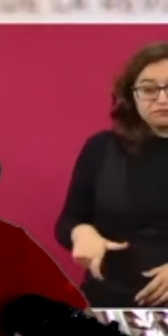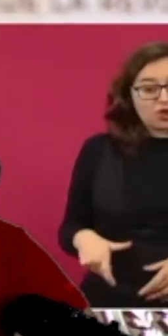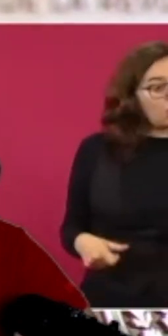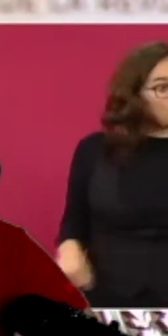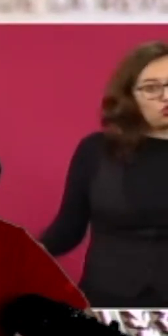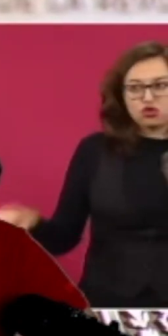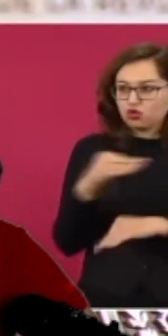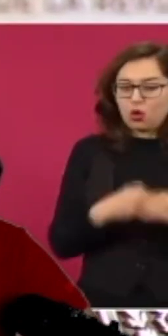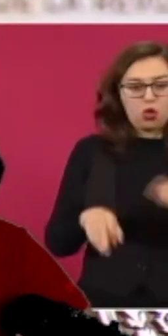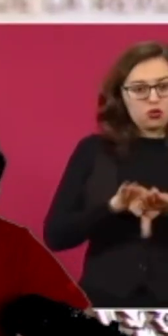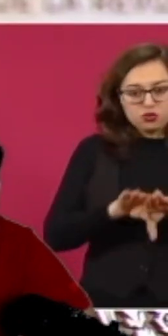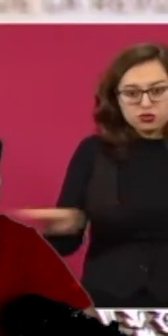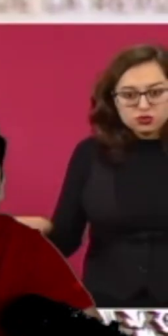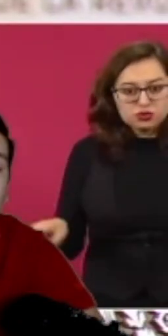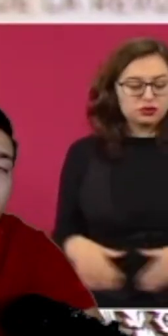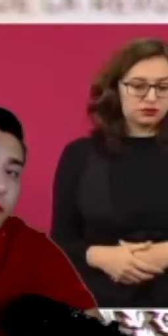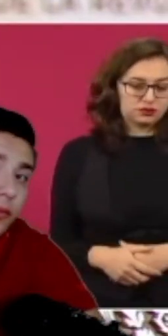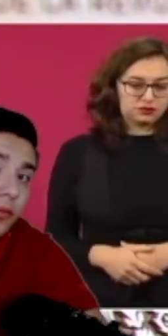acaudalado.